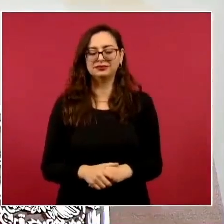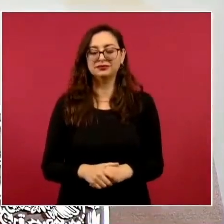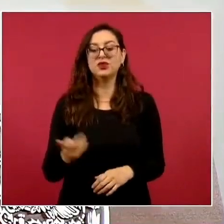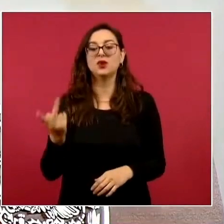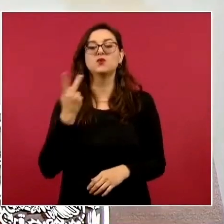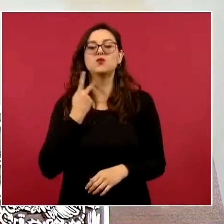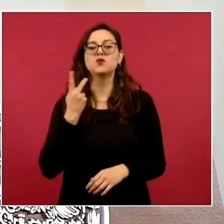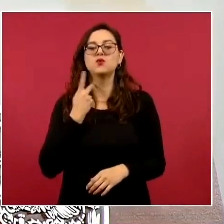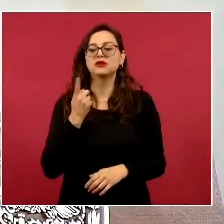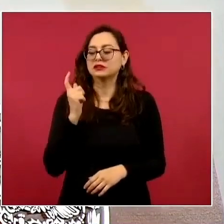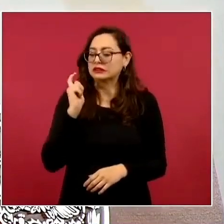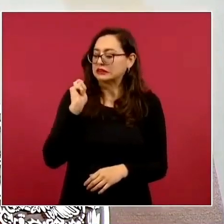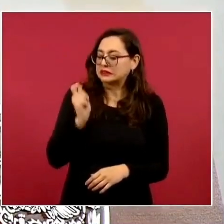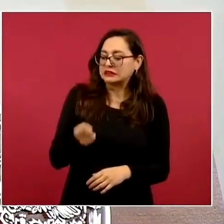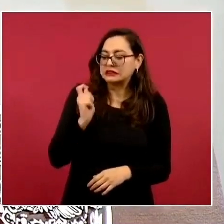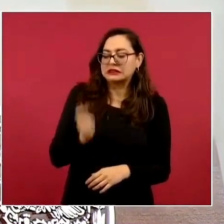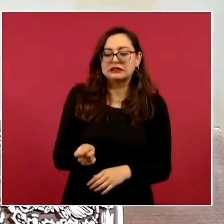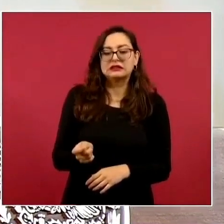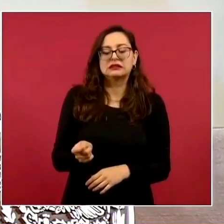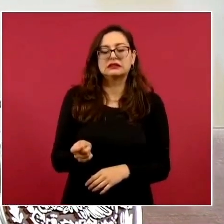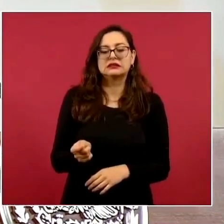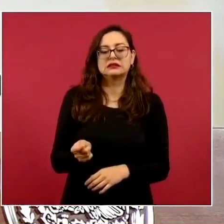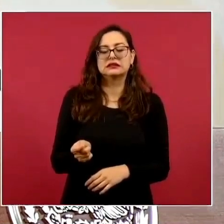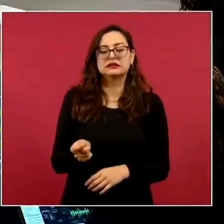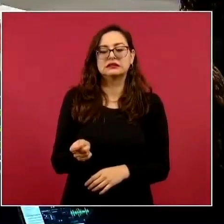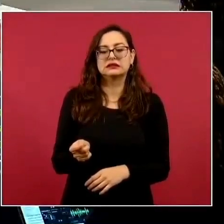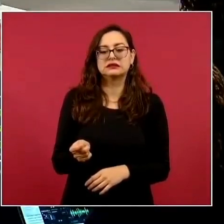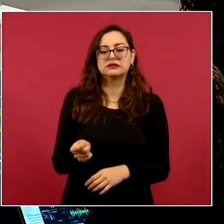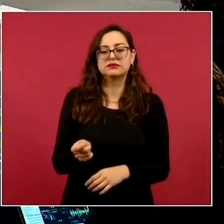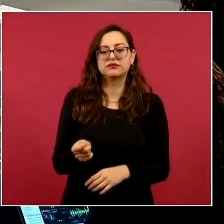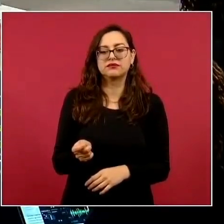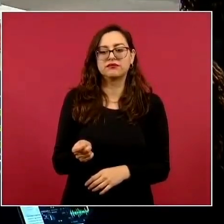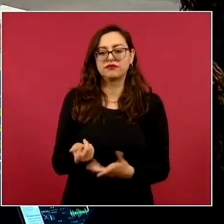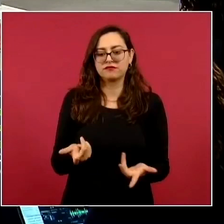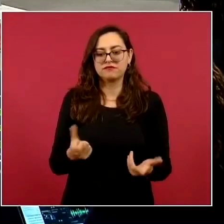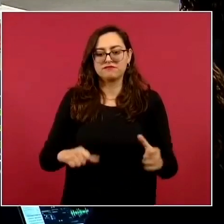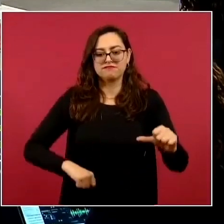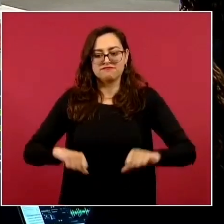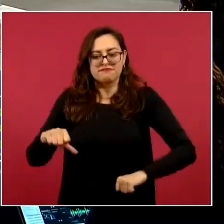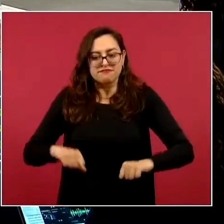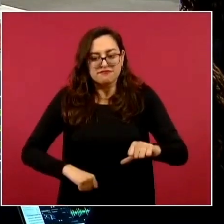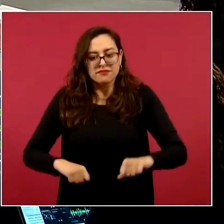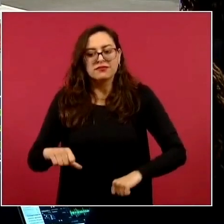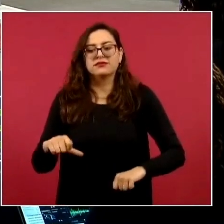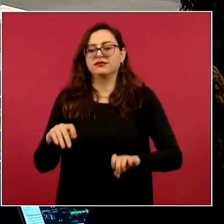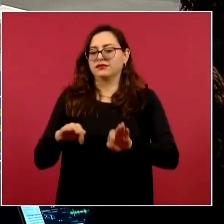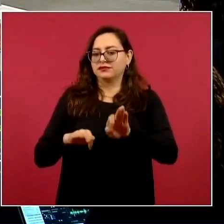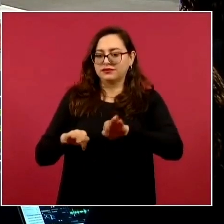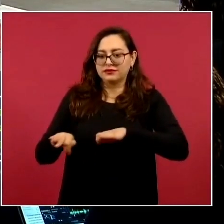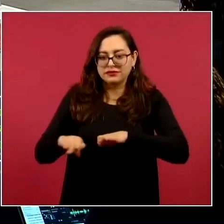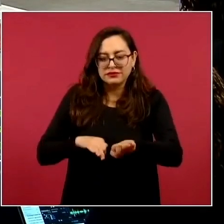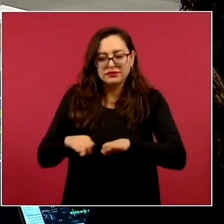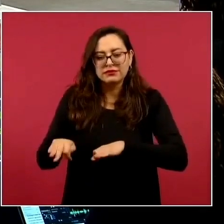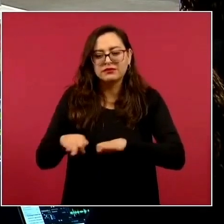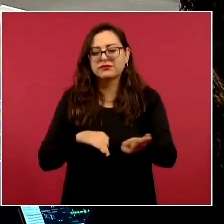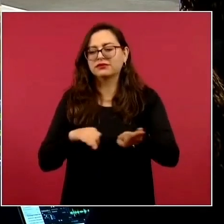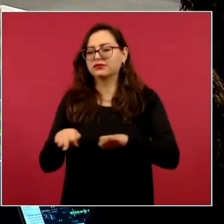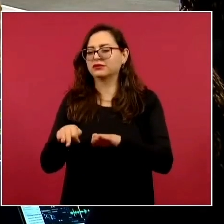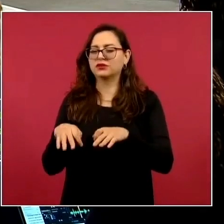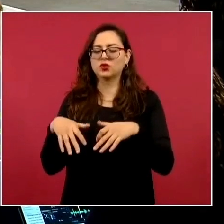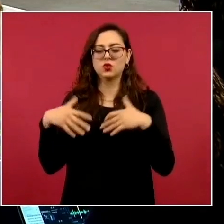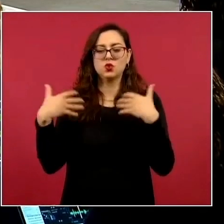La política es una actividad del más